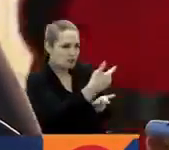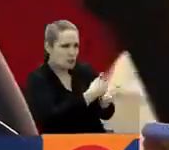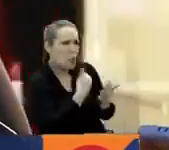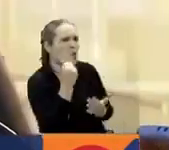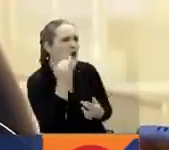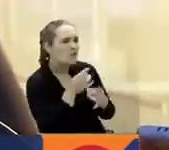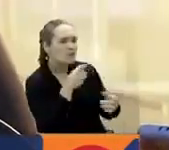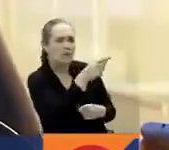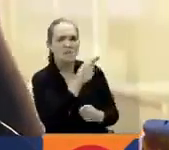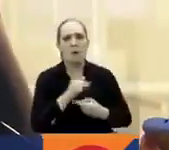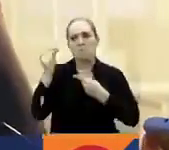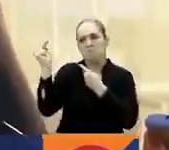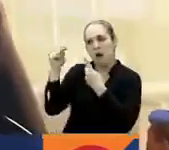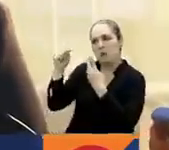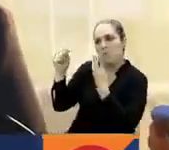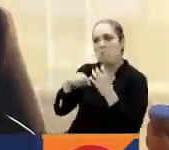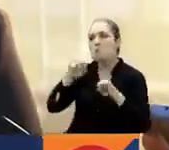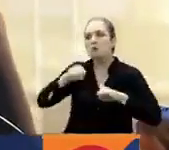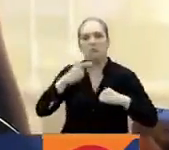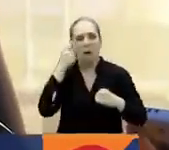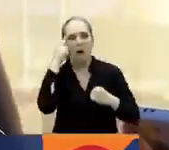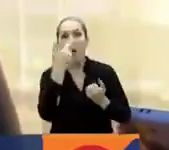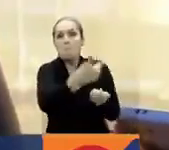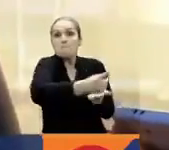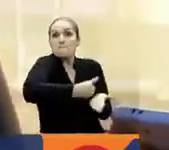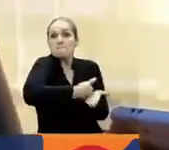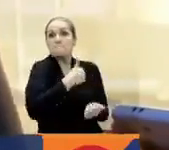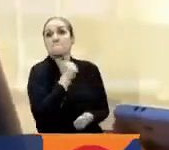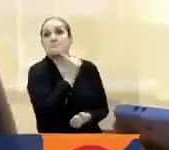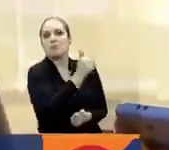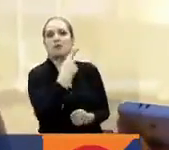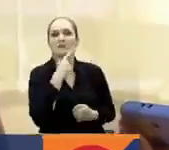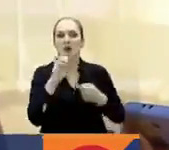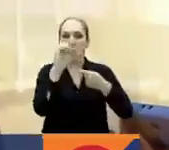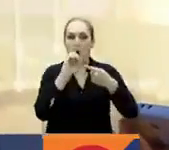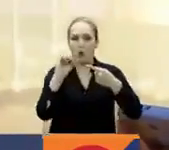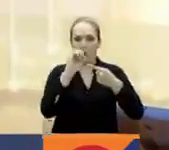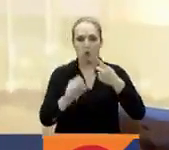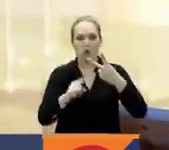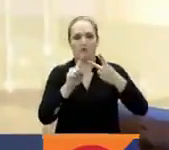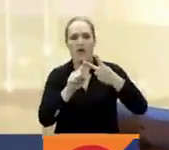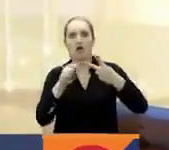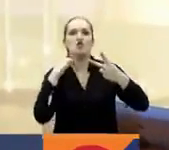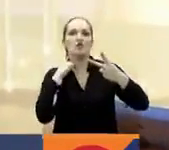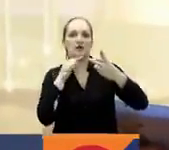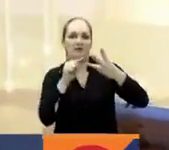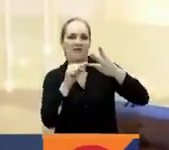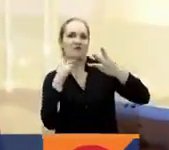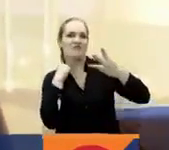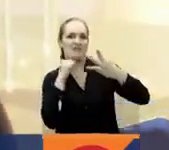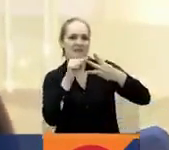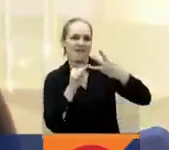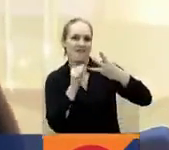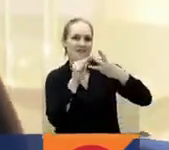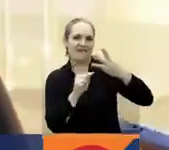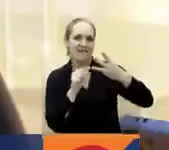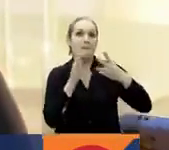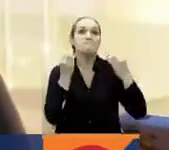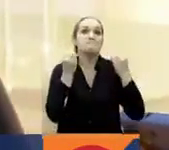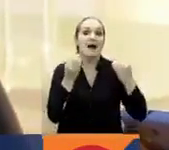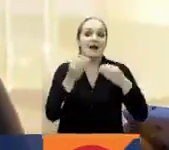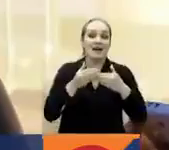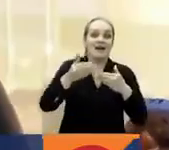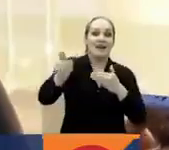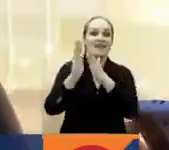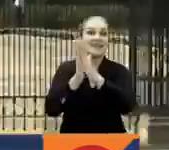fechas específicas, en donde plantean que tengamos octubre, una en octubre y dos en noviembre, para anticiparse a